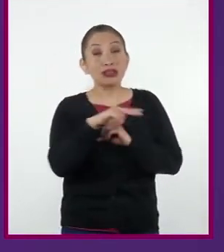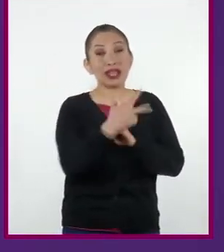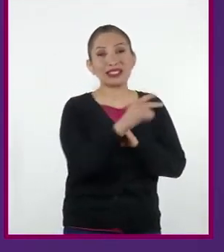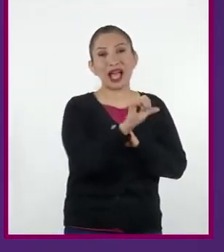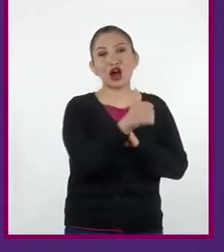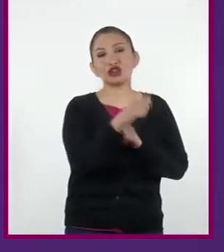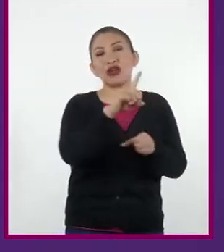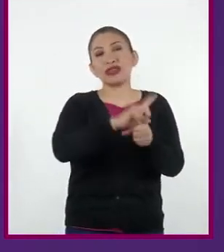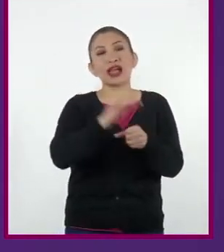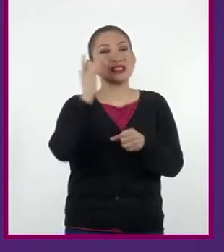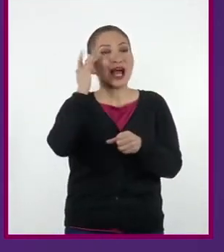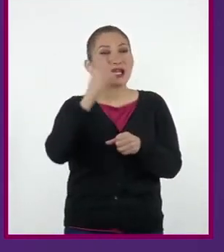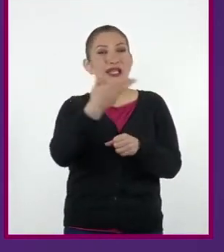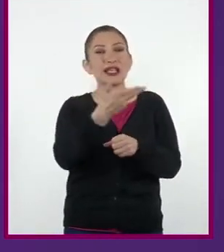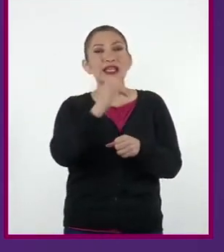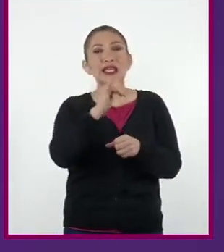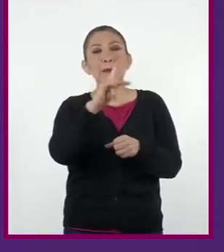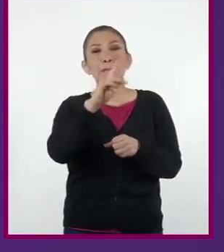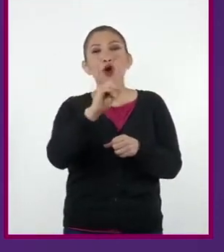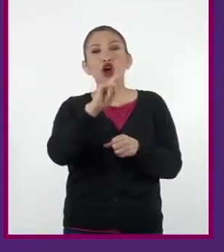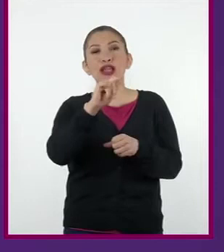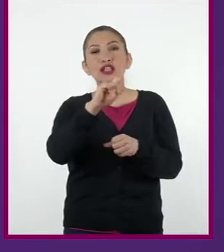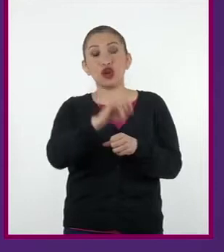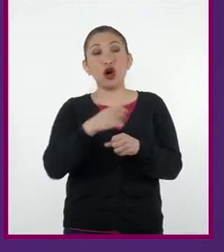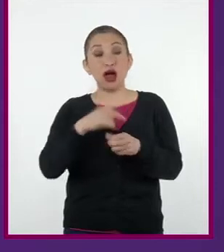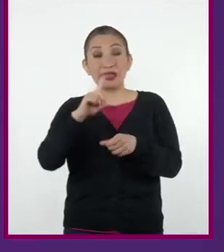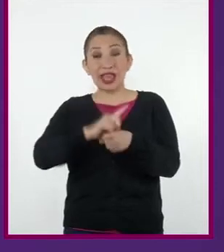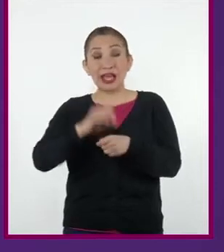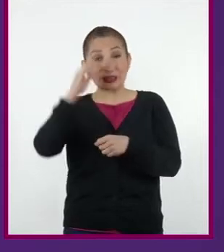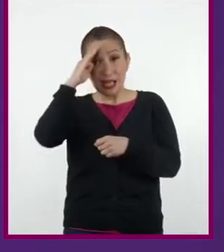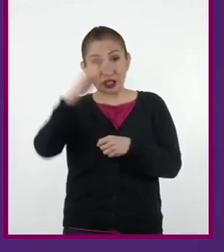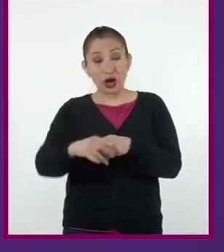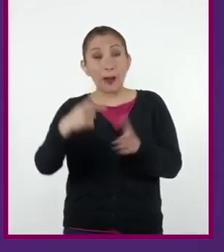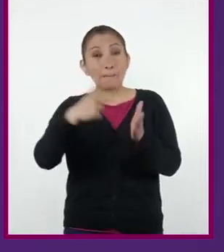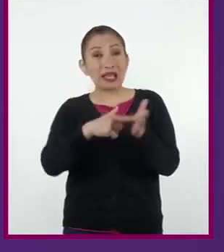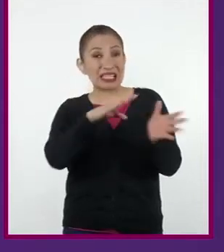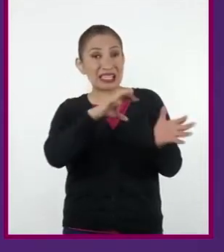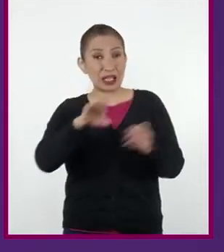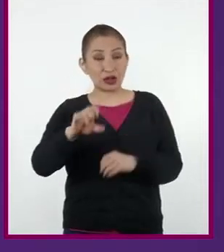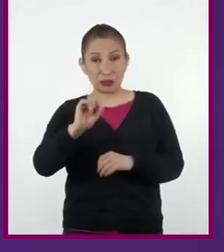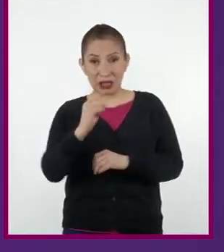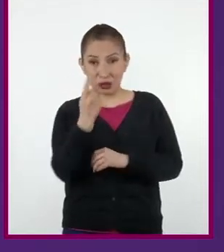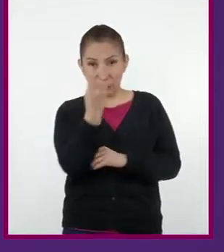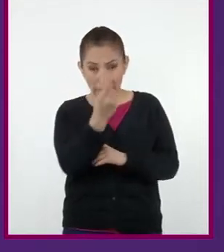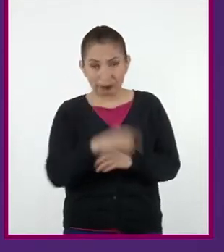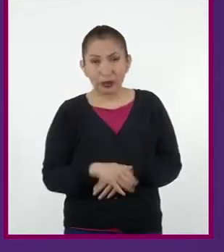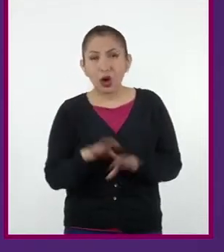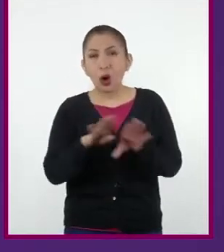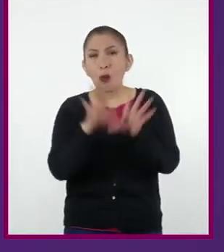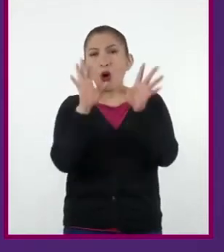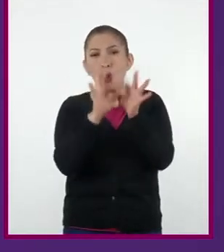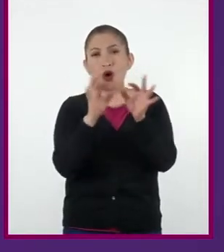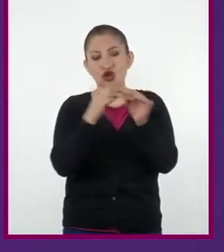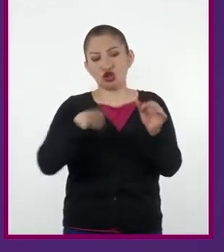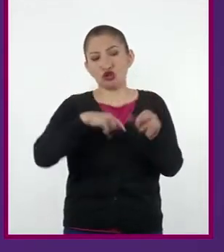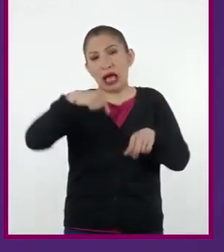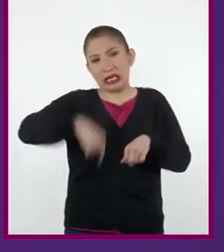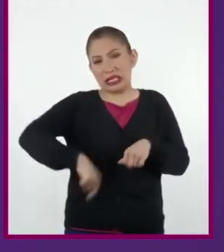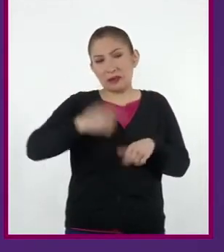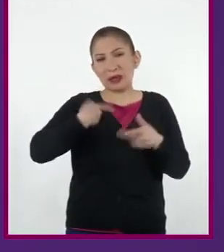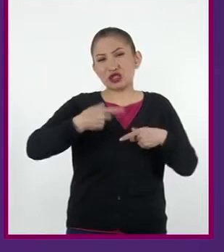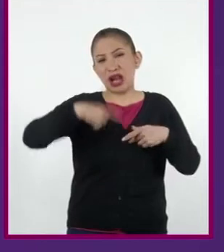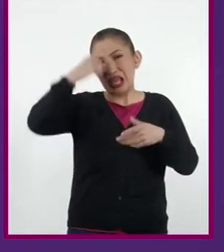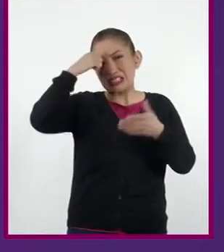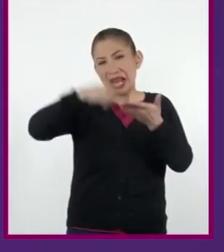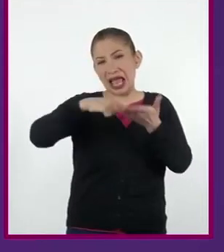de agosto, día de San Hipólito, del año del Señor 1521. Como contamos los cristianos,